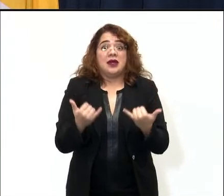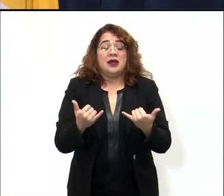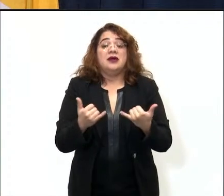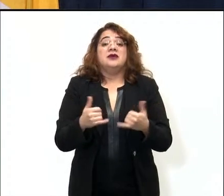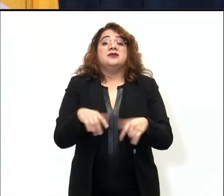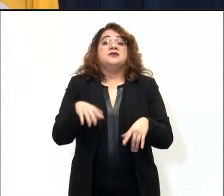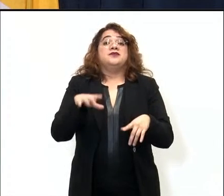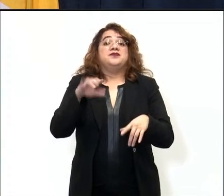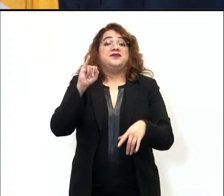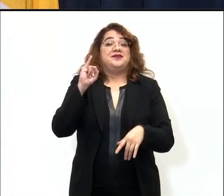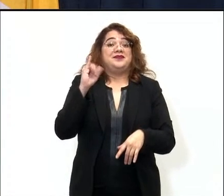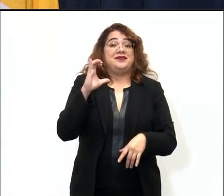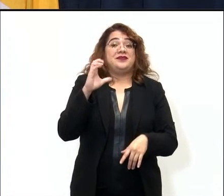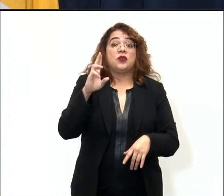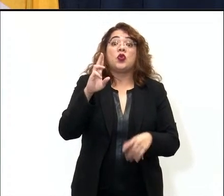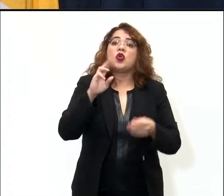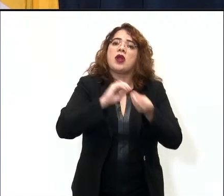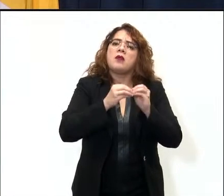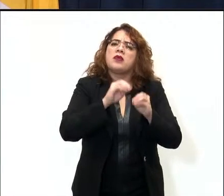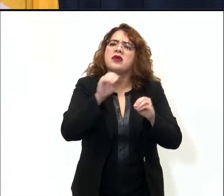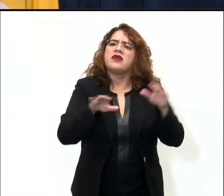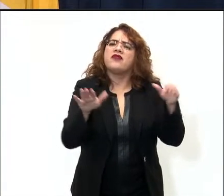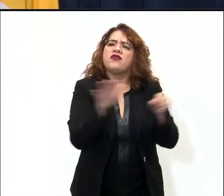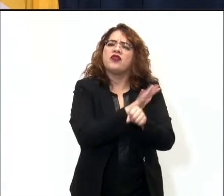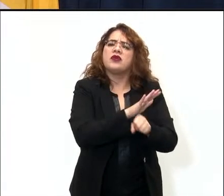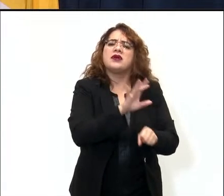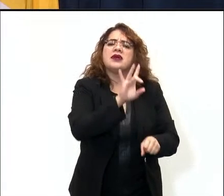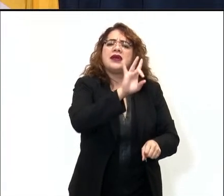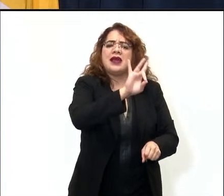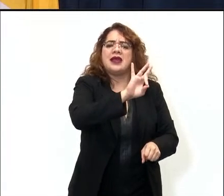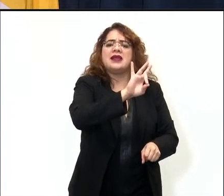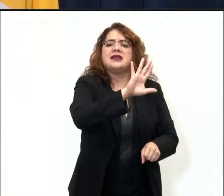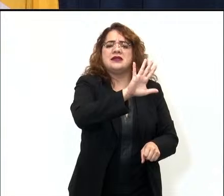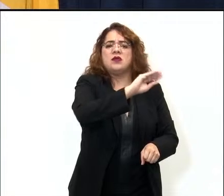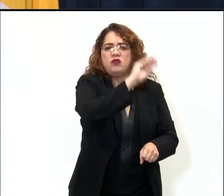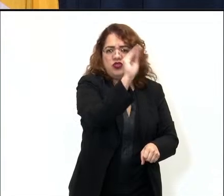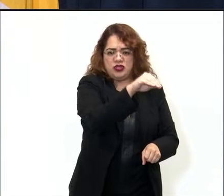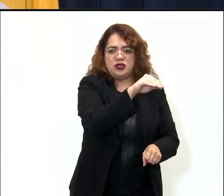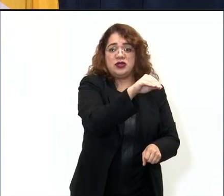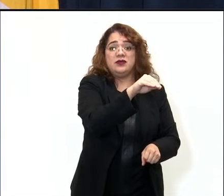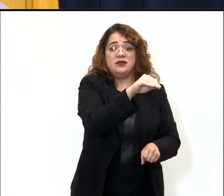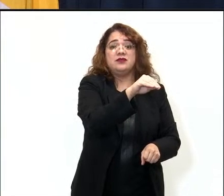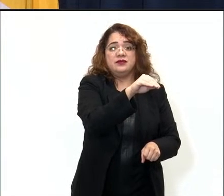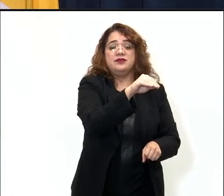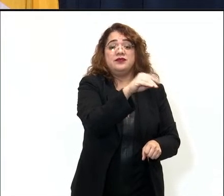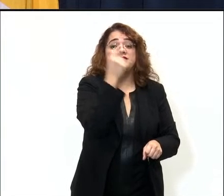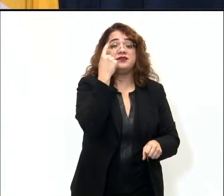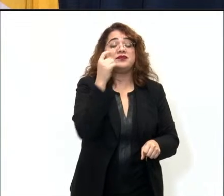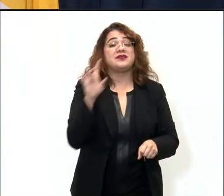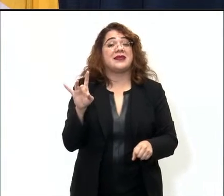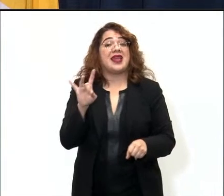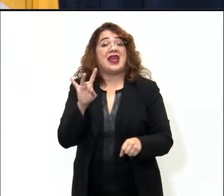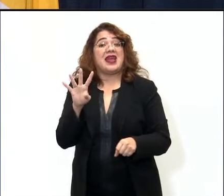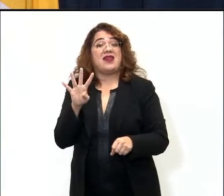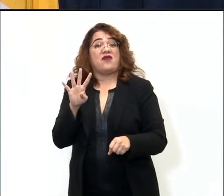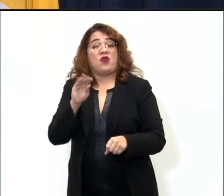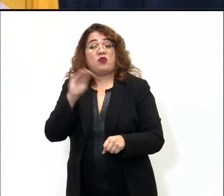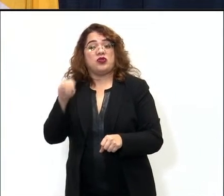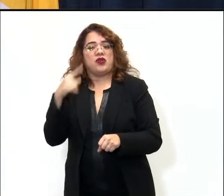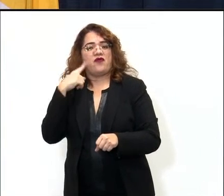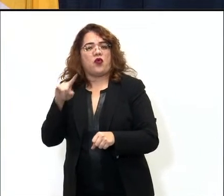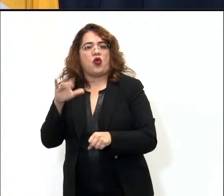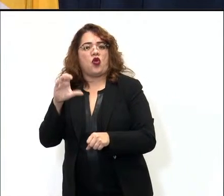cuidados intensivos están ocupadas, de las cuales 68% son para pacientes de